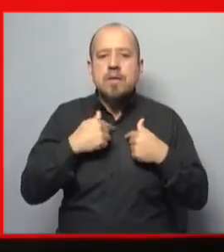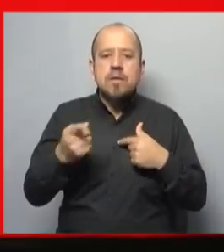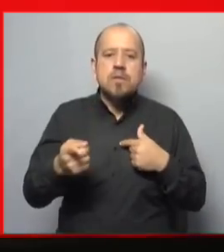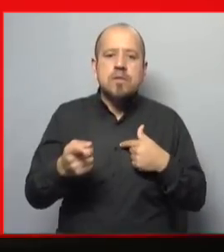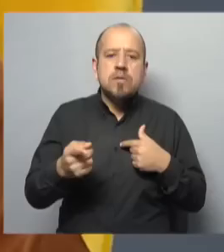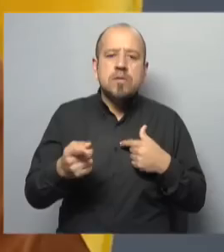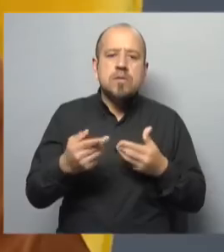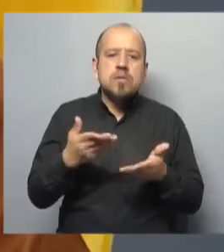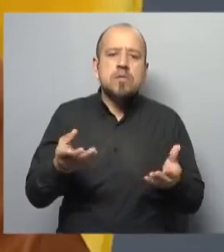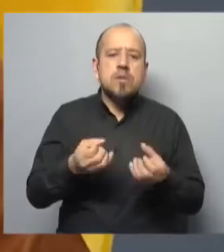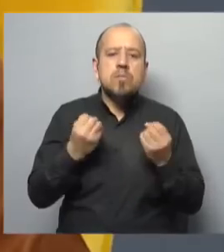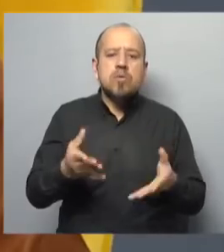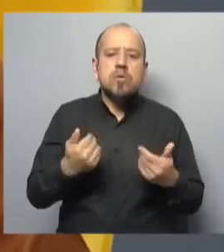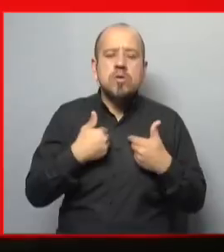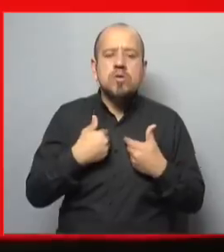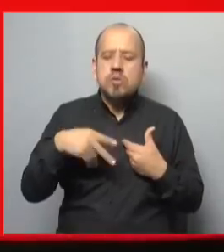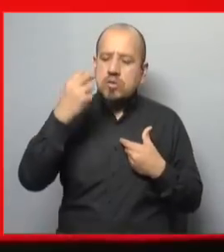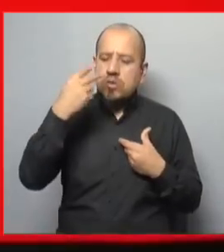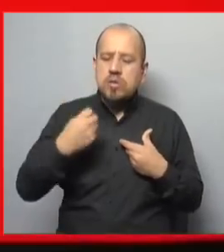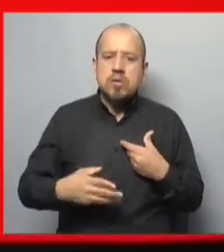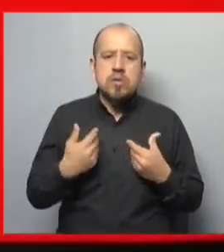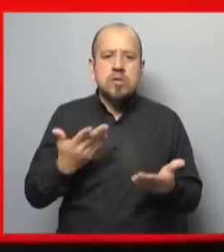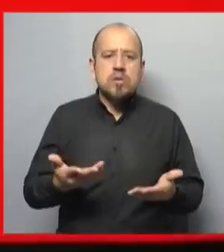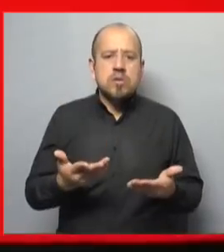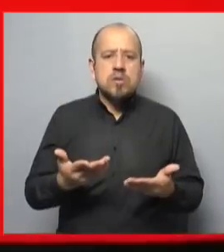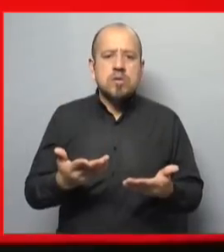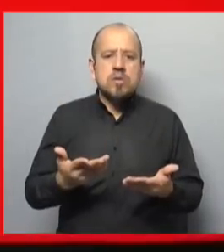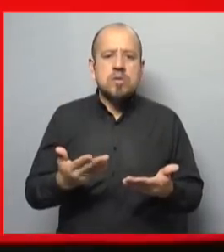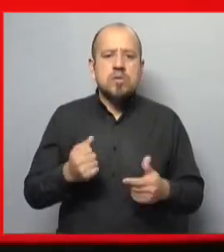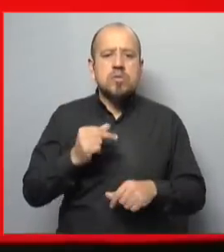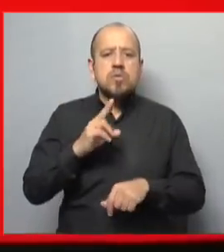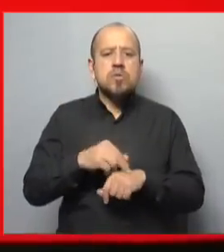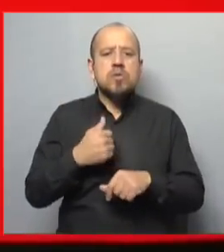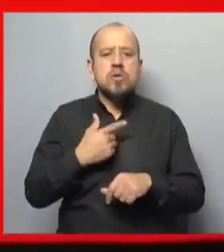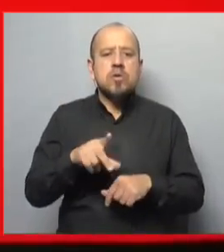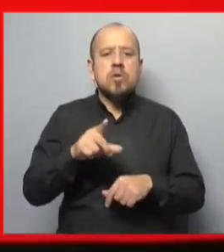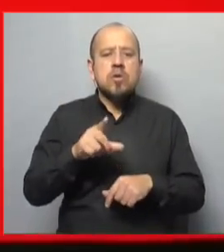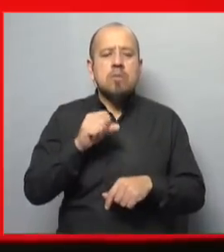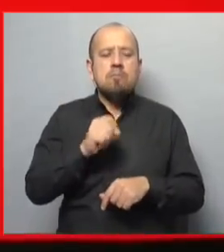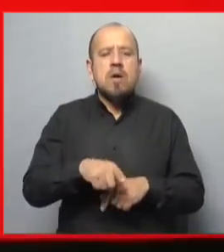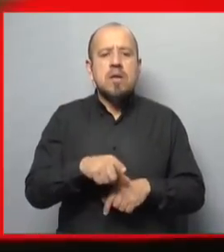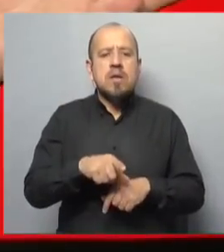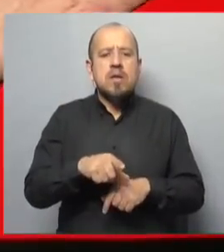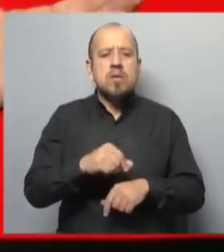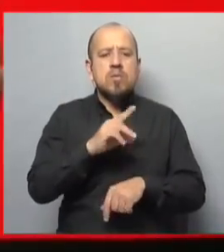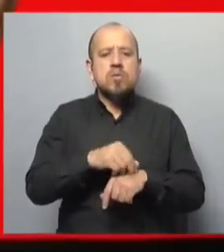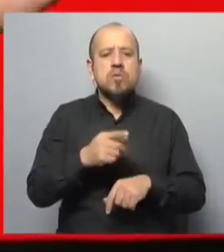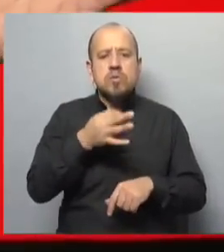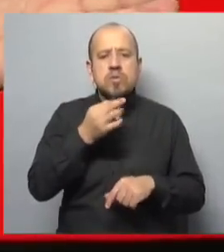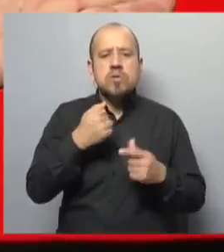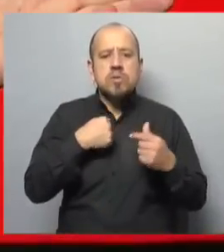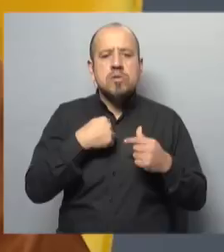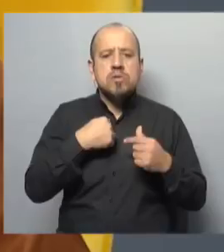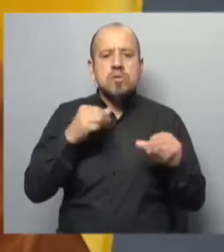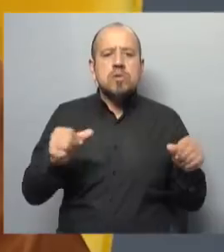él porque ser autocrítico es utilizado mejor dicho mal utilizado porque uno dice realmente hizo mal un